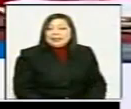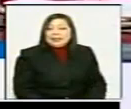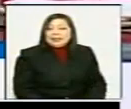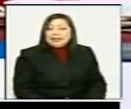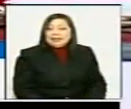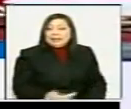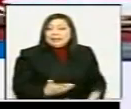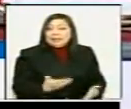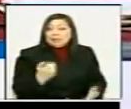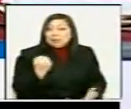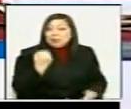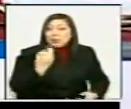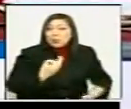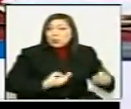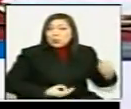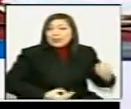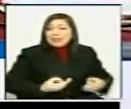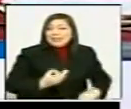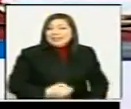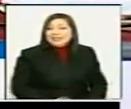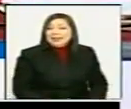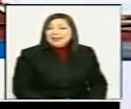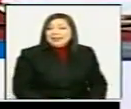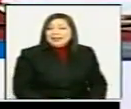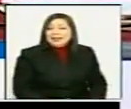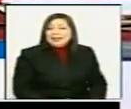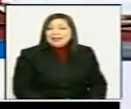este Poder Judicial declara